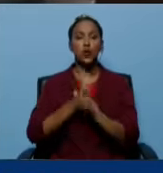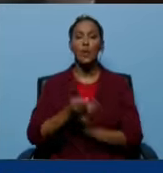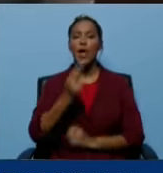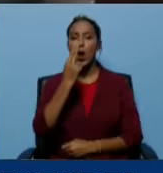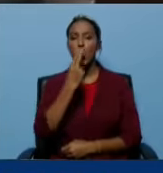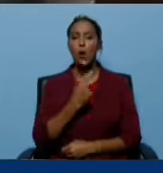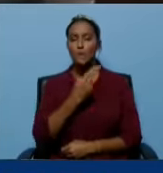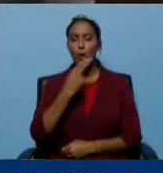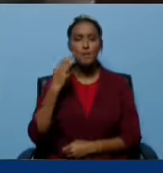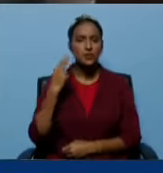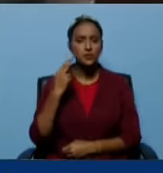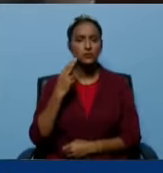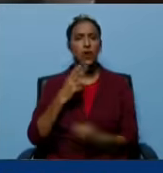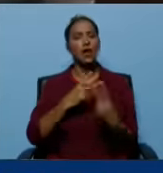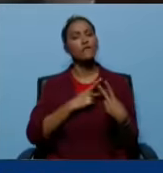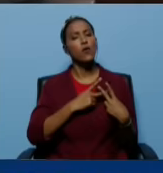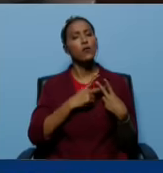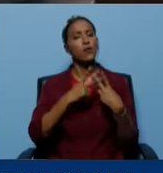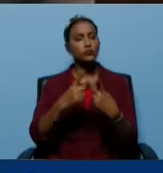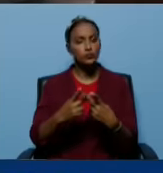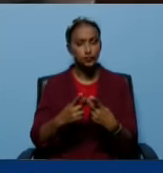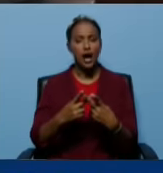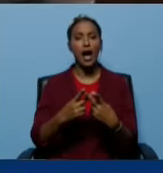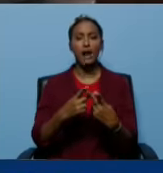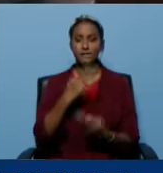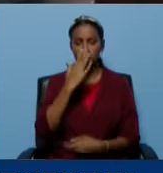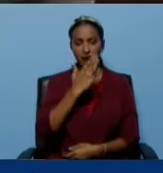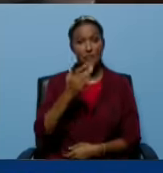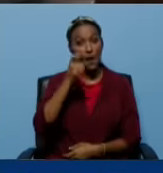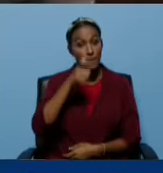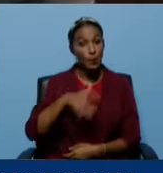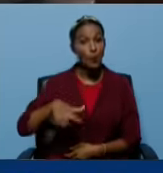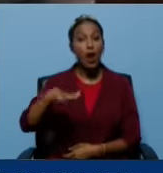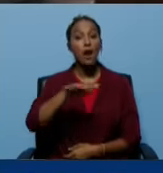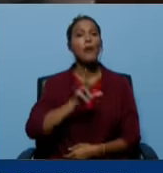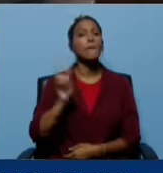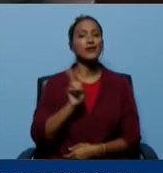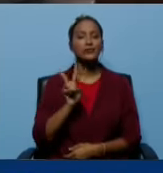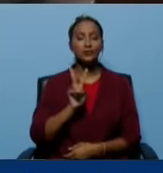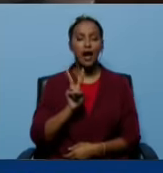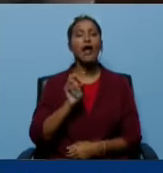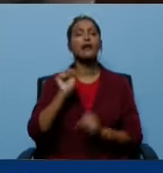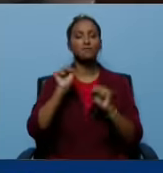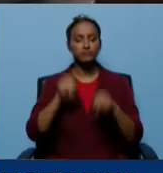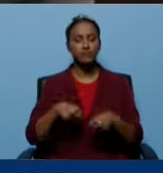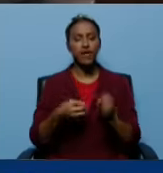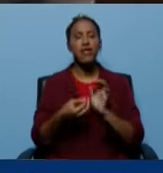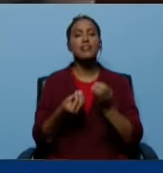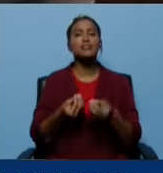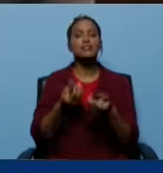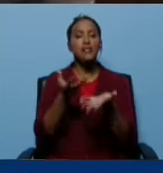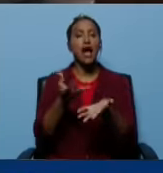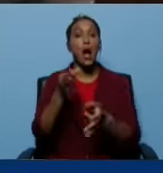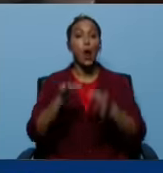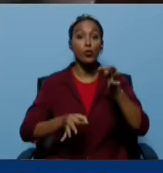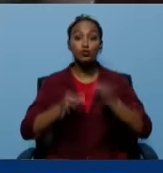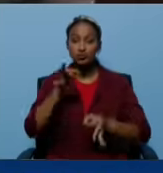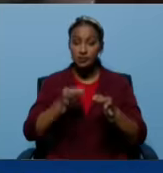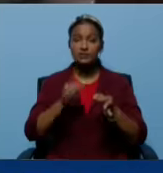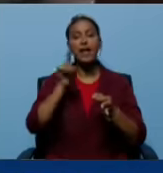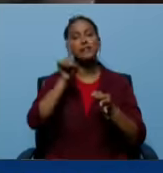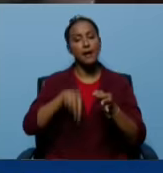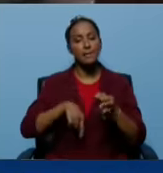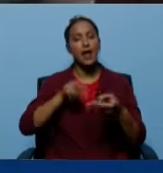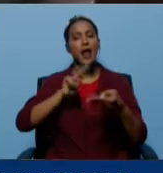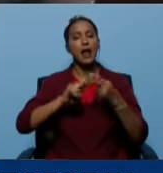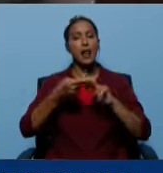voluntad ante el pueblo venezolano de impartir justicia para garantizar la paz y la